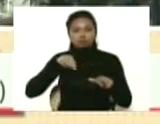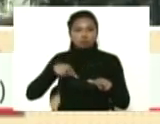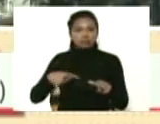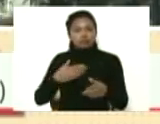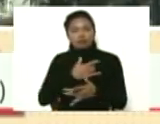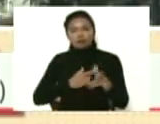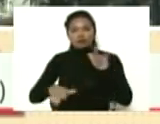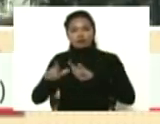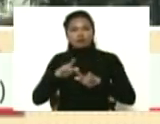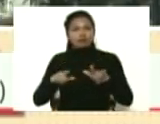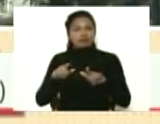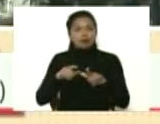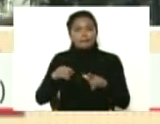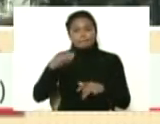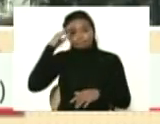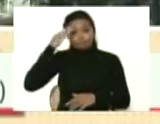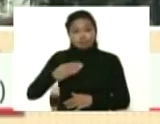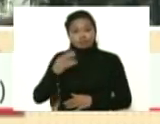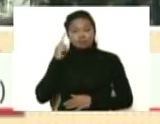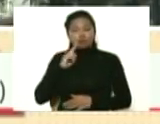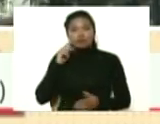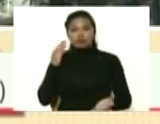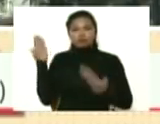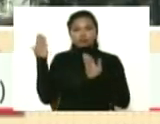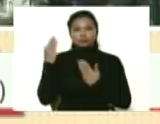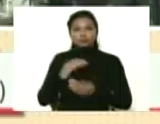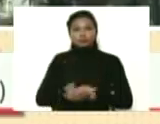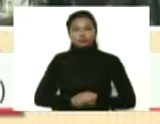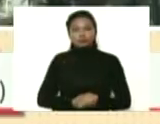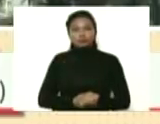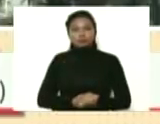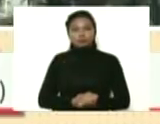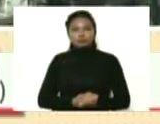querida Milicia Nacional Bolivariana. Adelante.